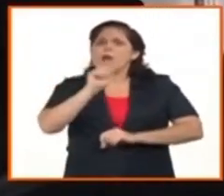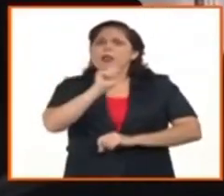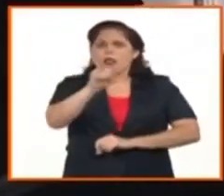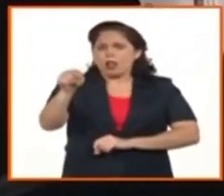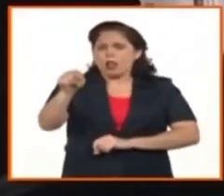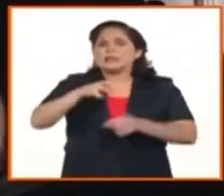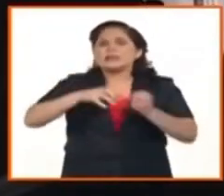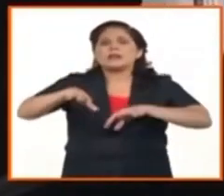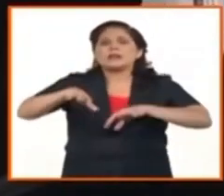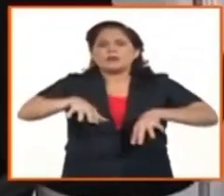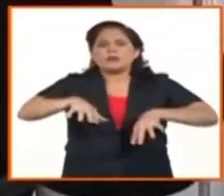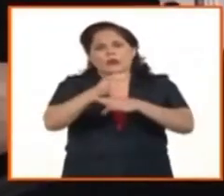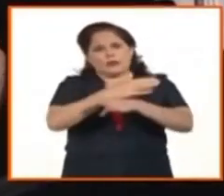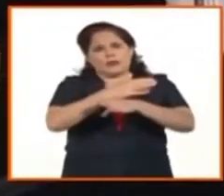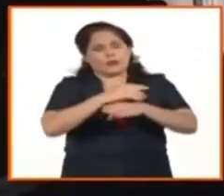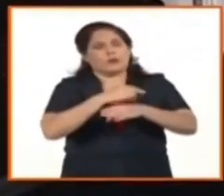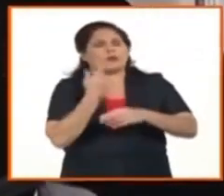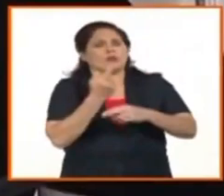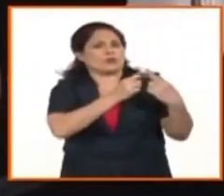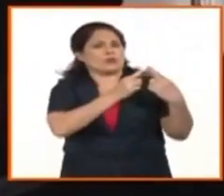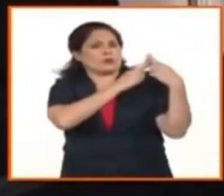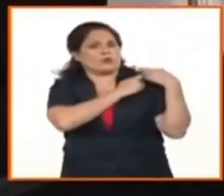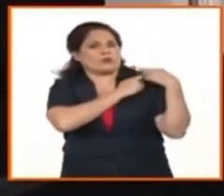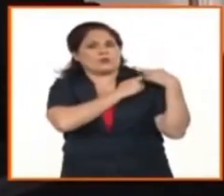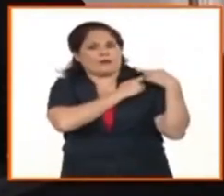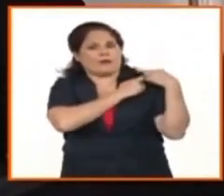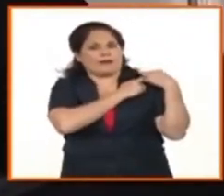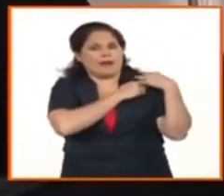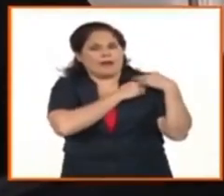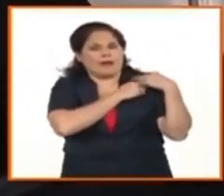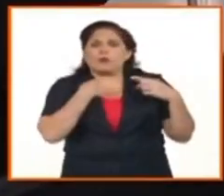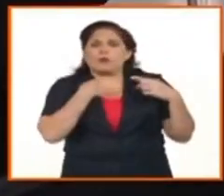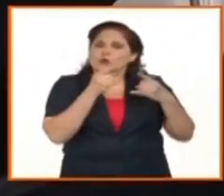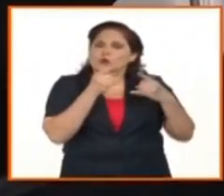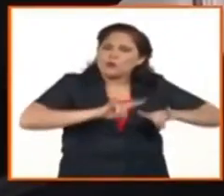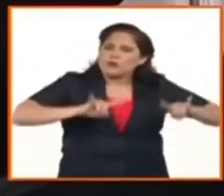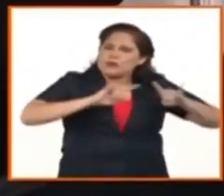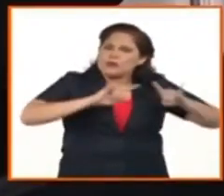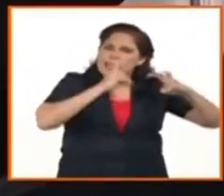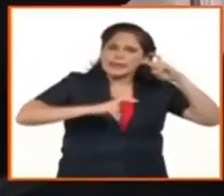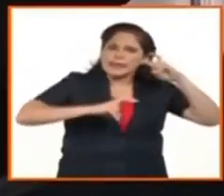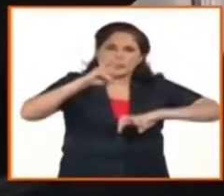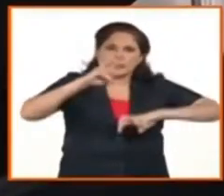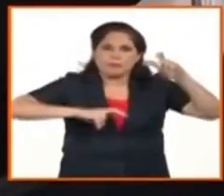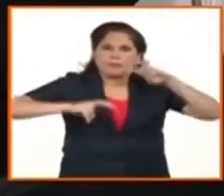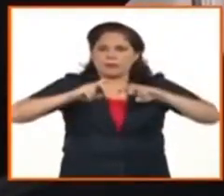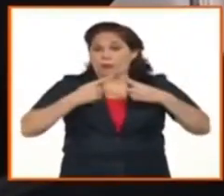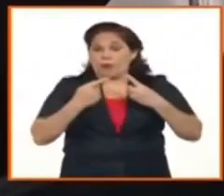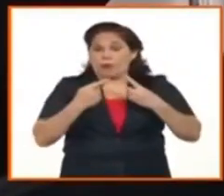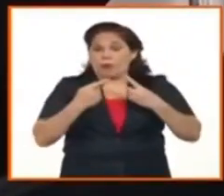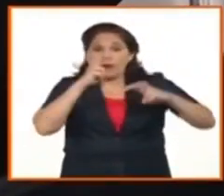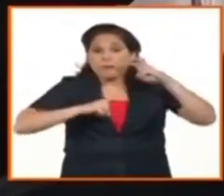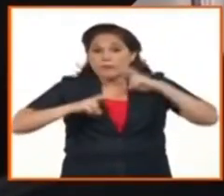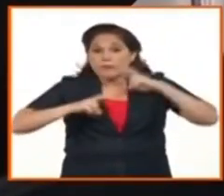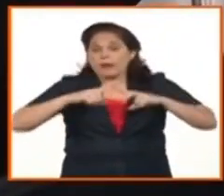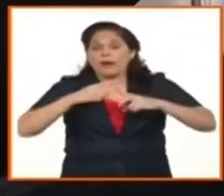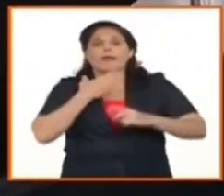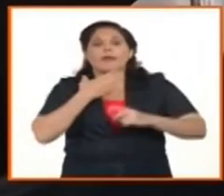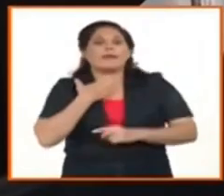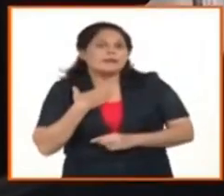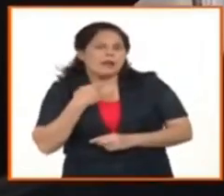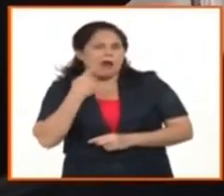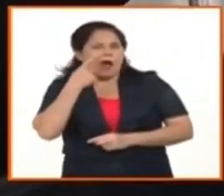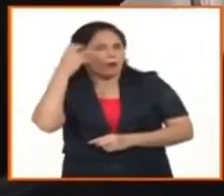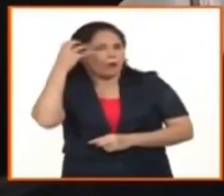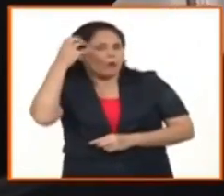las responsabilidades de la academia de dar cuenta de esto sino desde toda la sociedad desde la voluntad política del estado de las